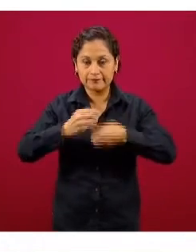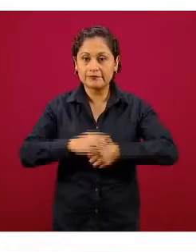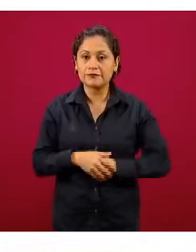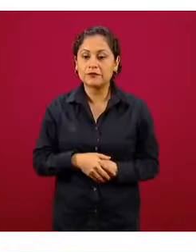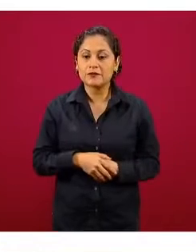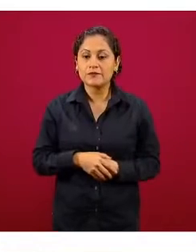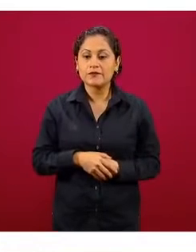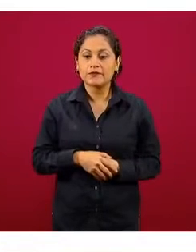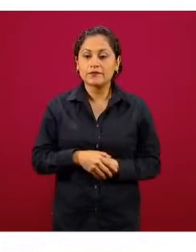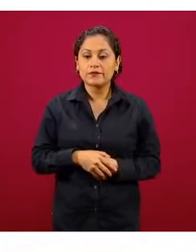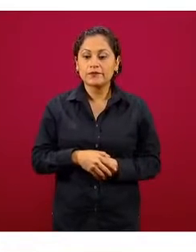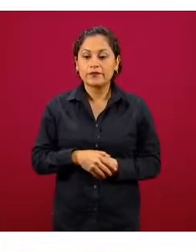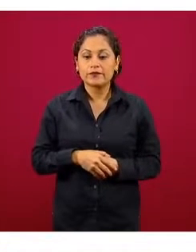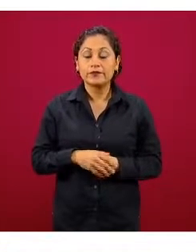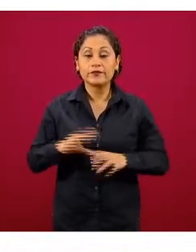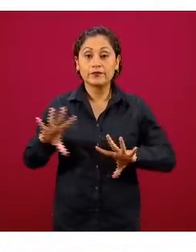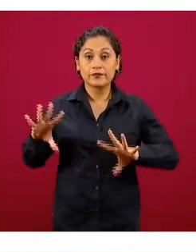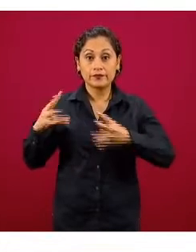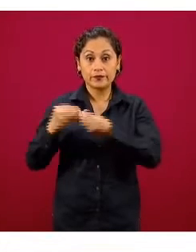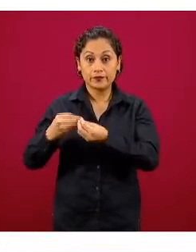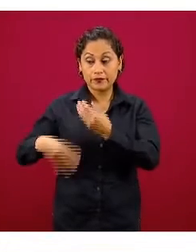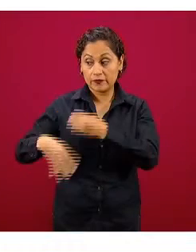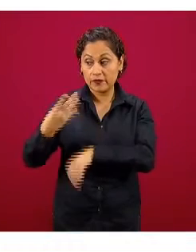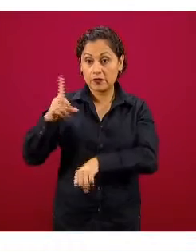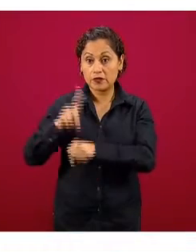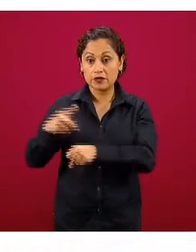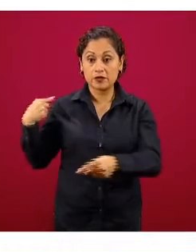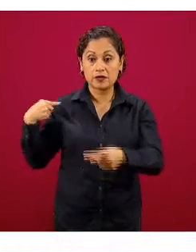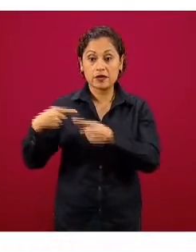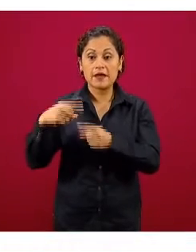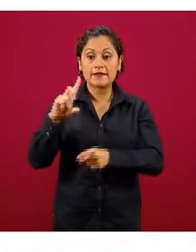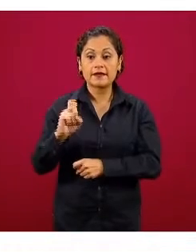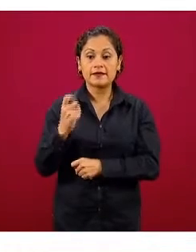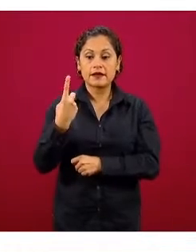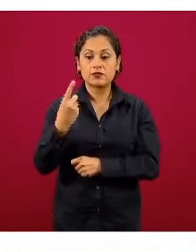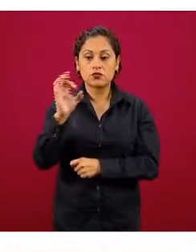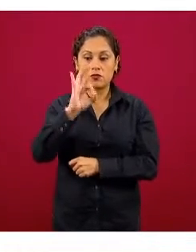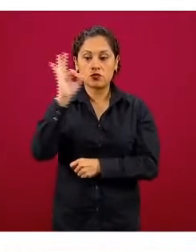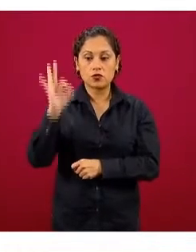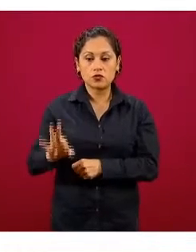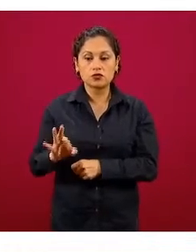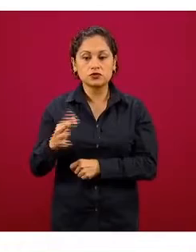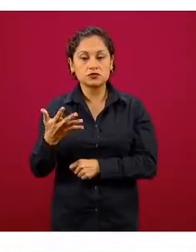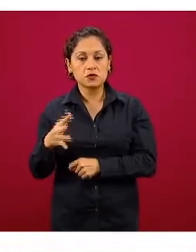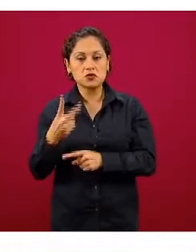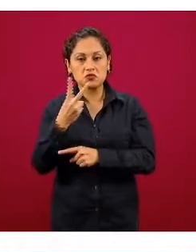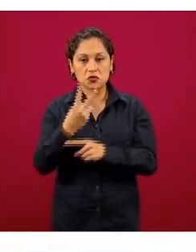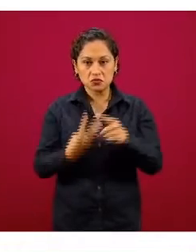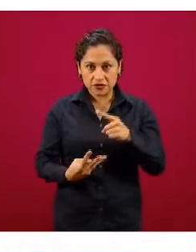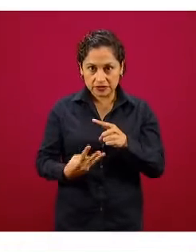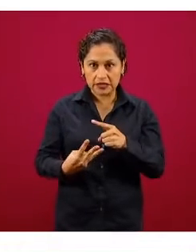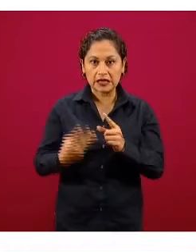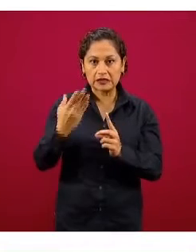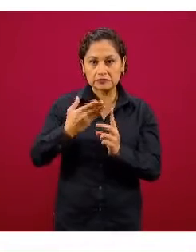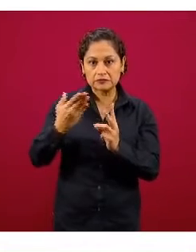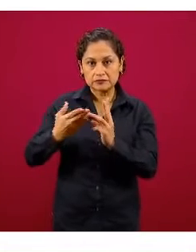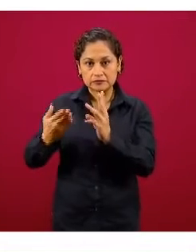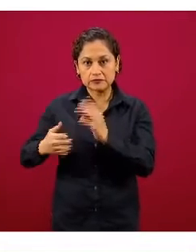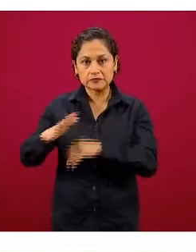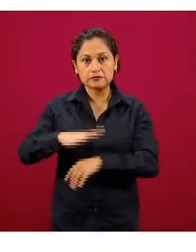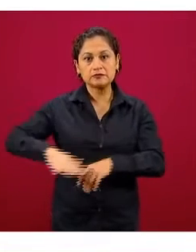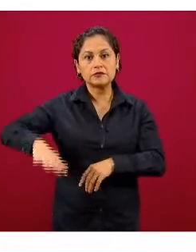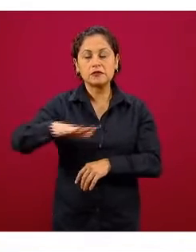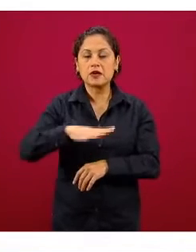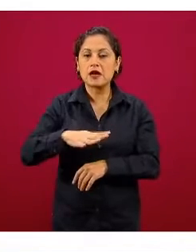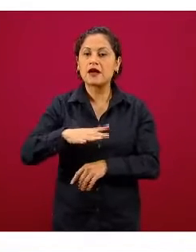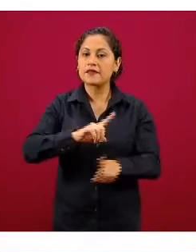total de casos en los últimos 14 días, 31%, ¿no? Un poco menos de las 2/3 partes de los casos que se han confirmado